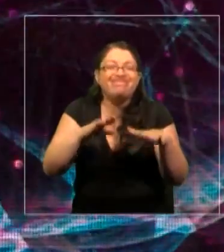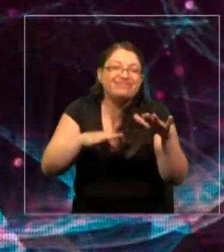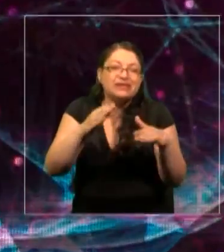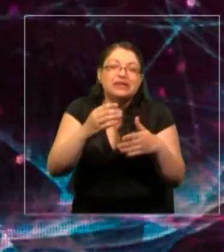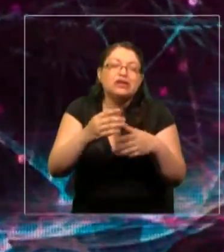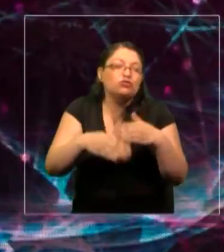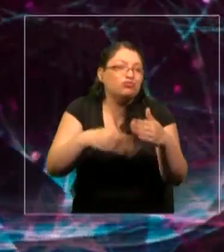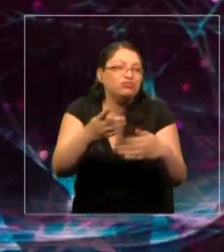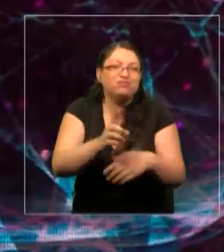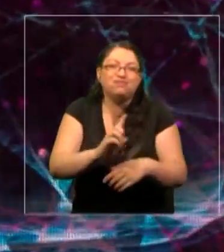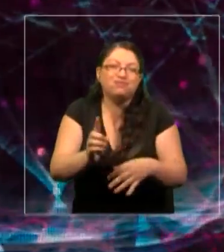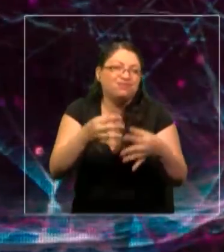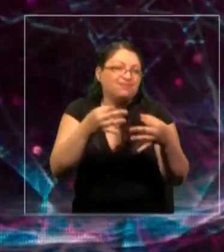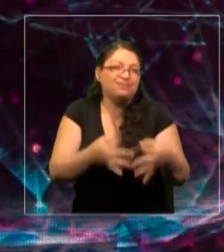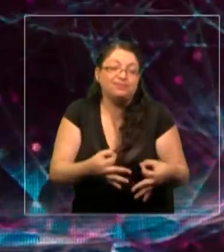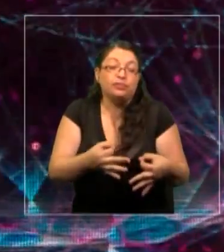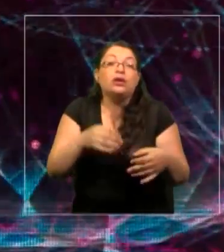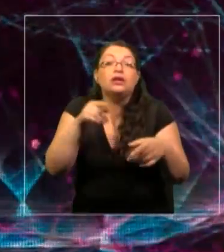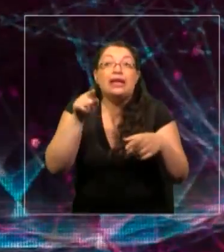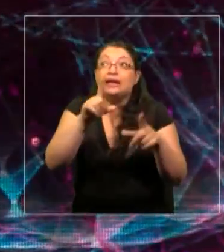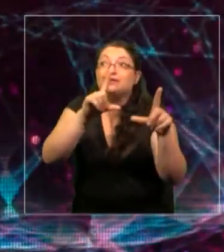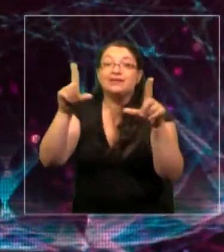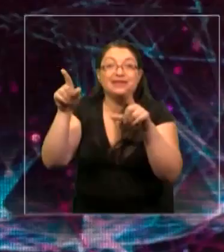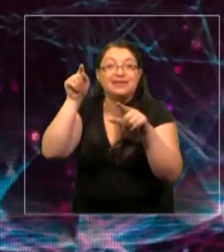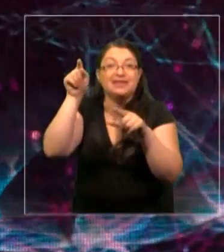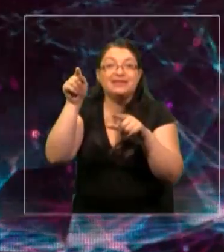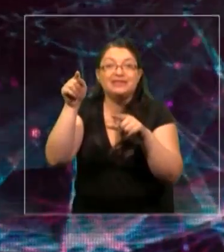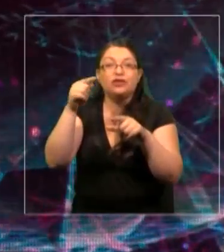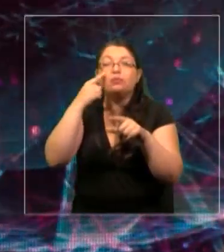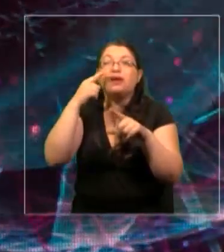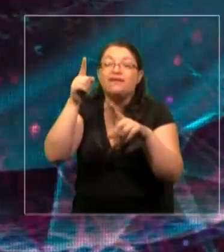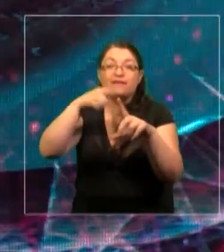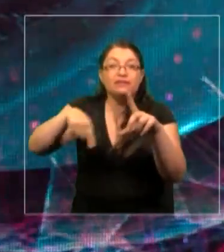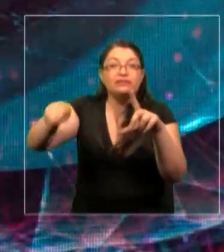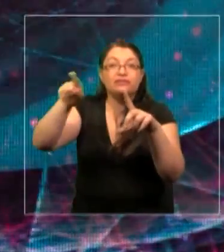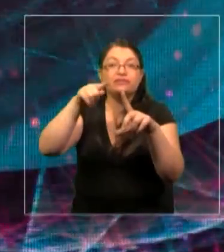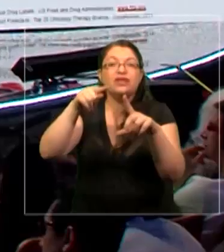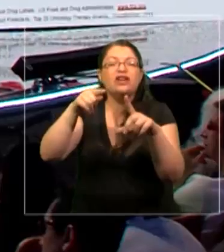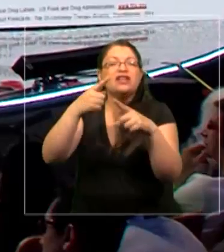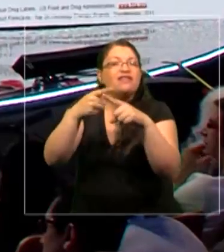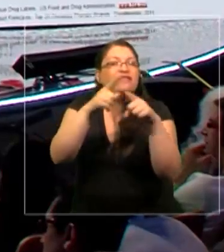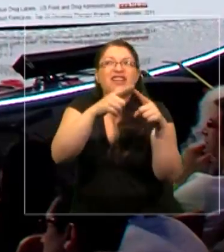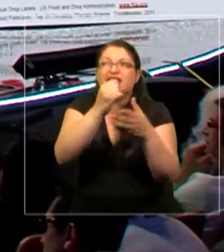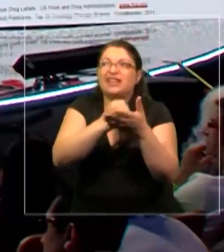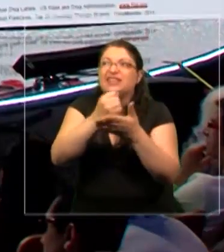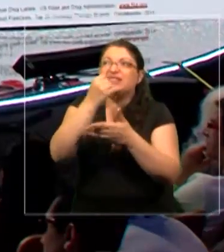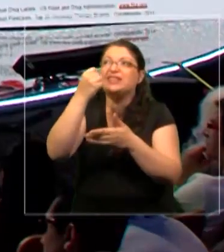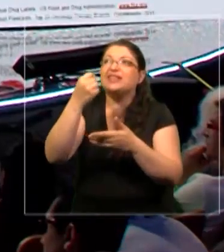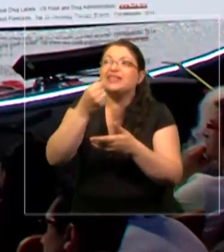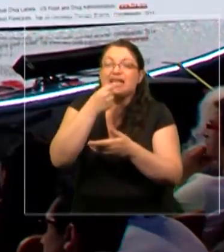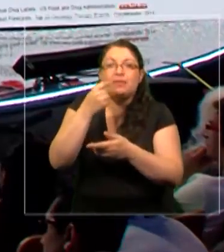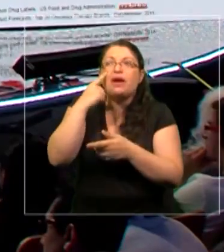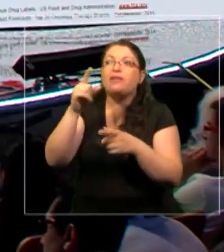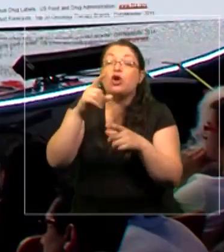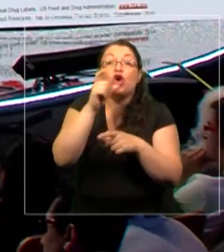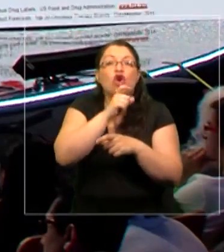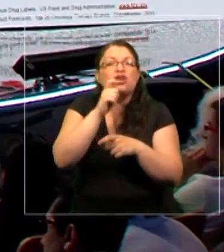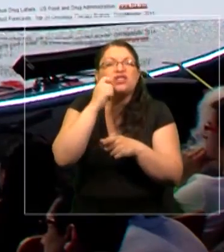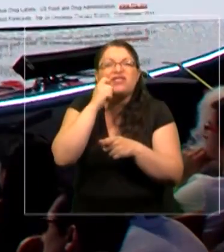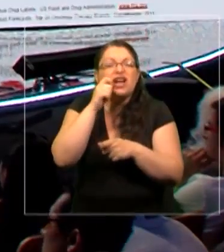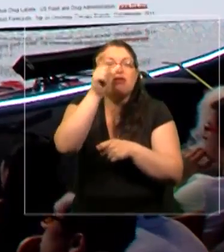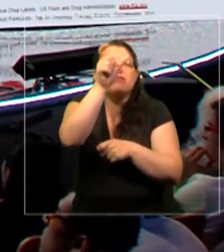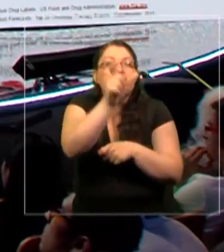perfectamente. Entonces, este gráfico de torta ve las distintas terapias y el rojo muestra a estos individuos que no